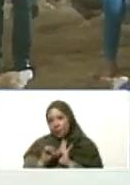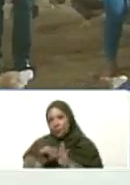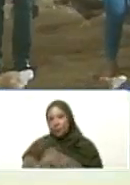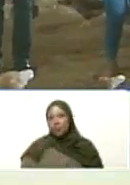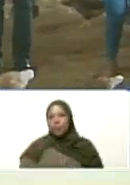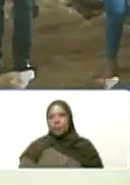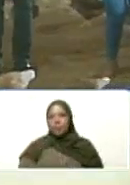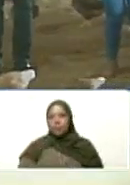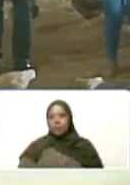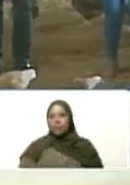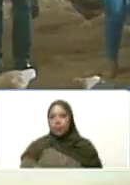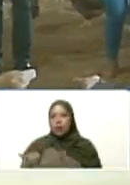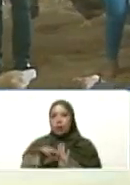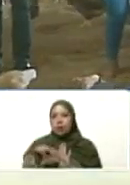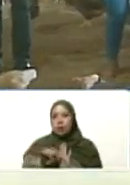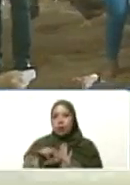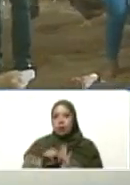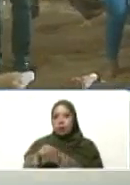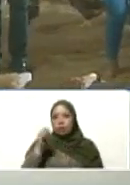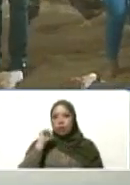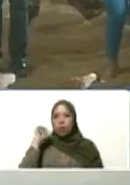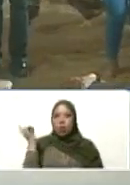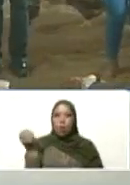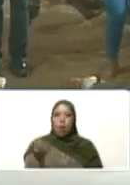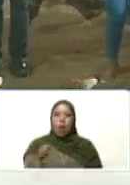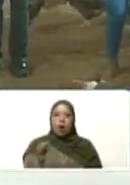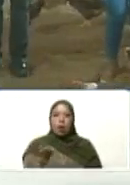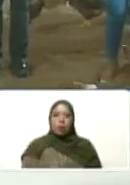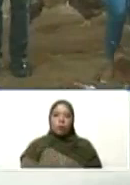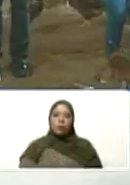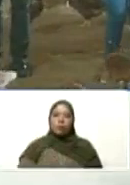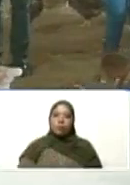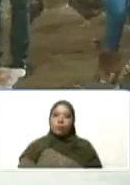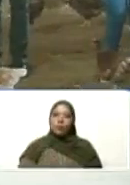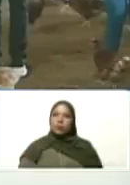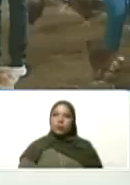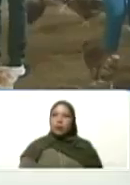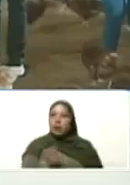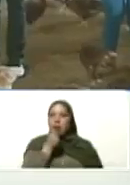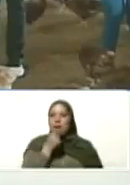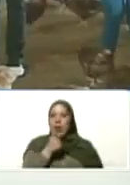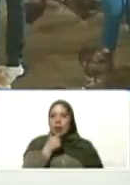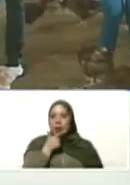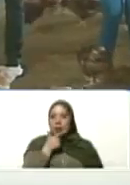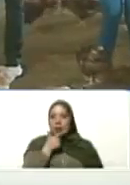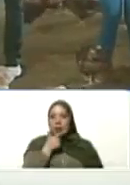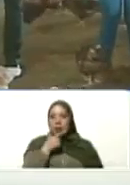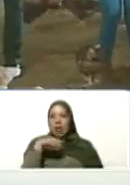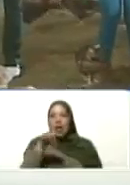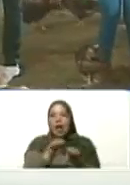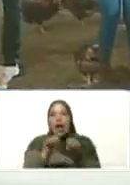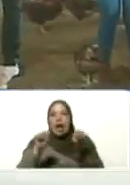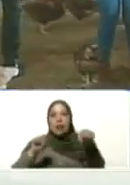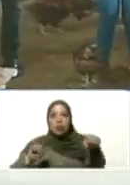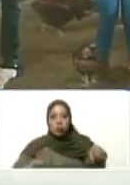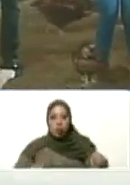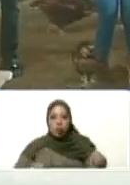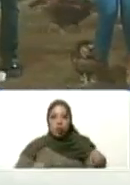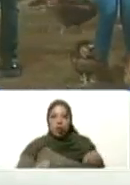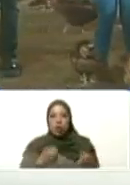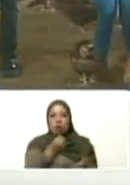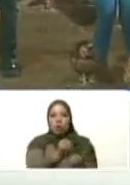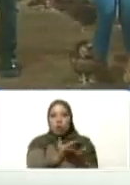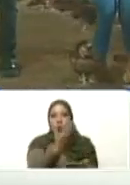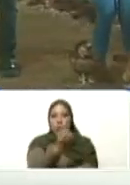vecino de Guárico. Aquí estamos en este triángulo virtuoso, Anzuategui, Monagas, Guárico.